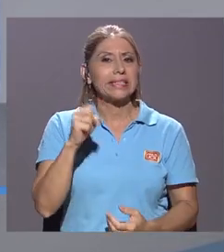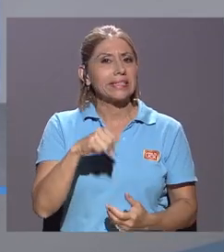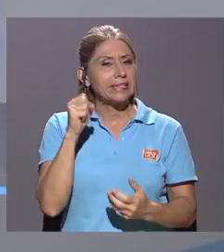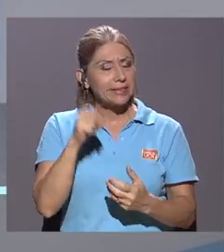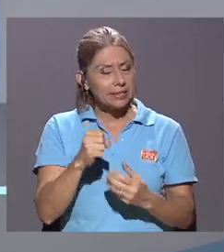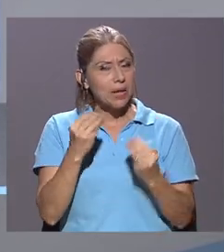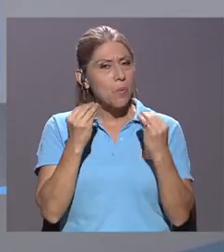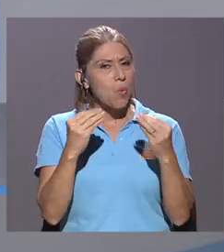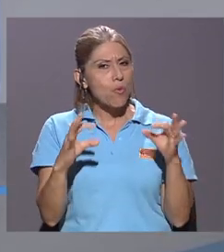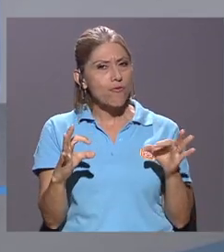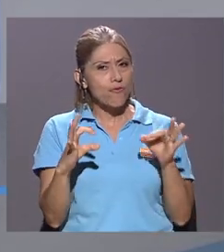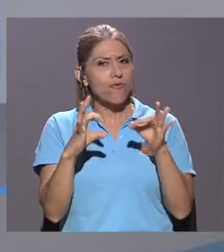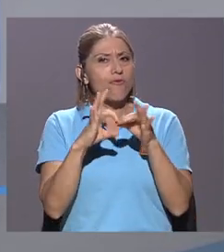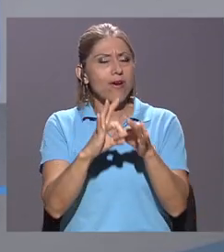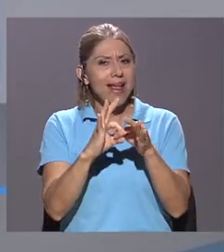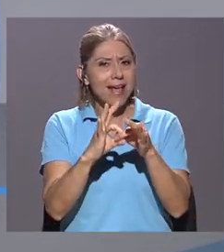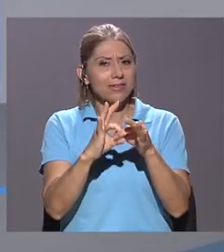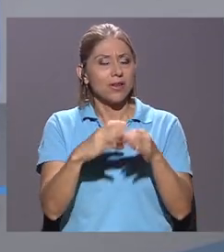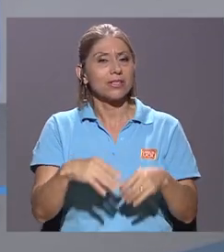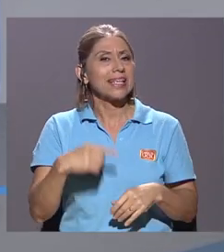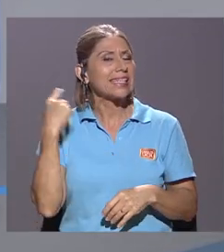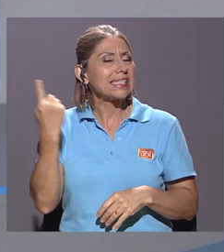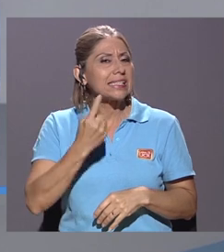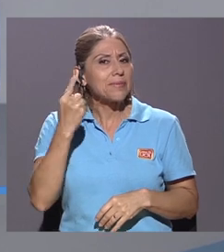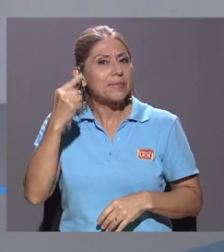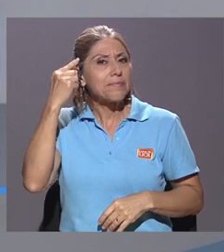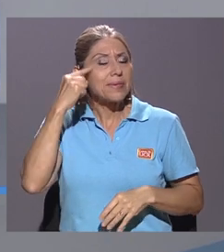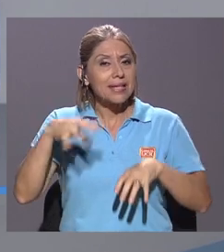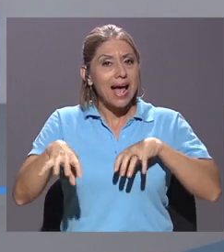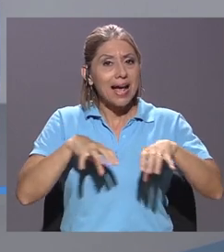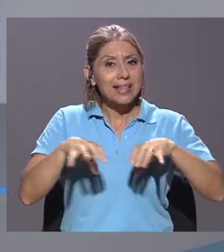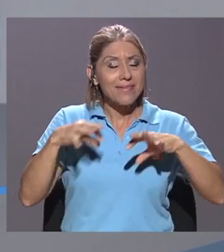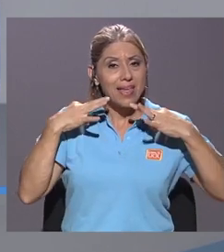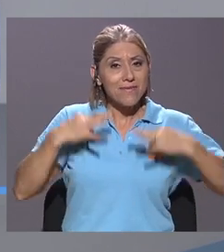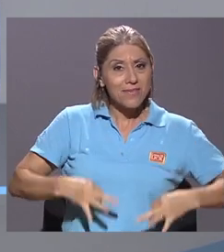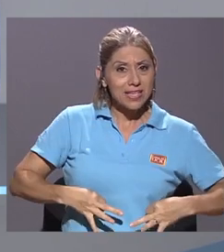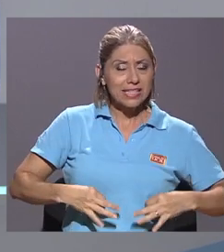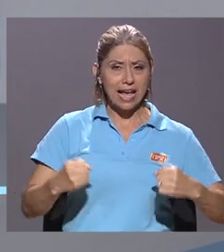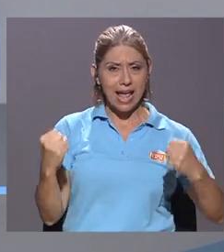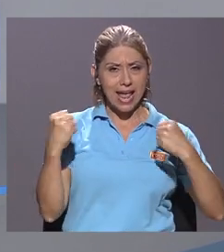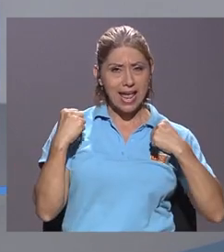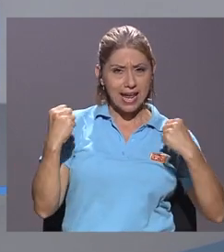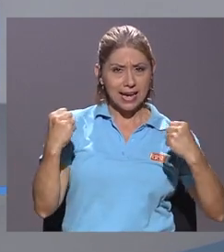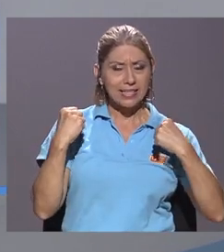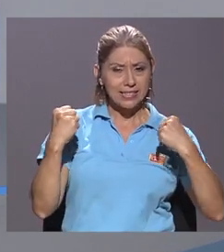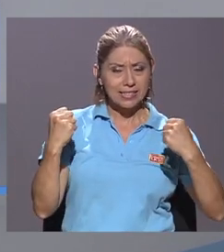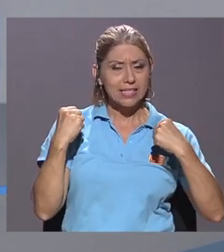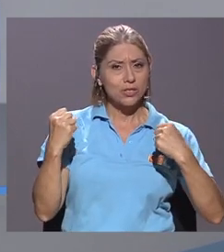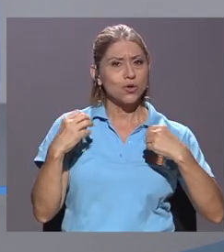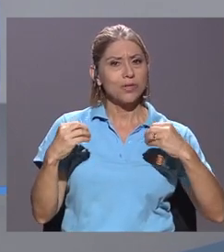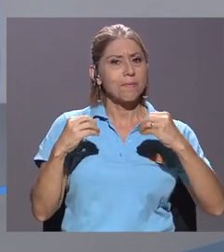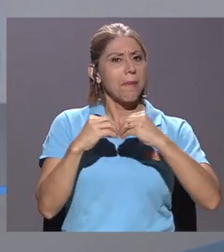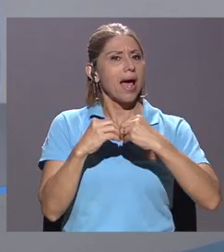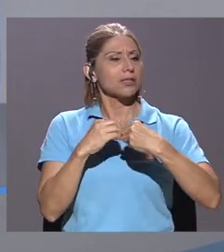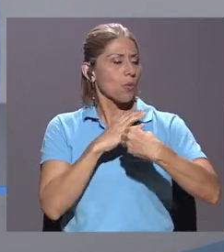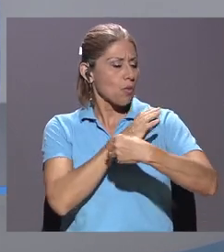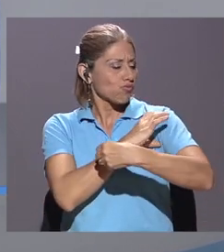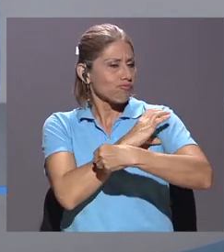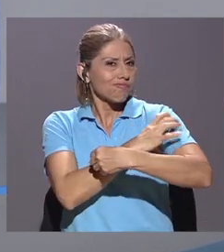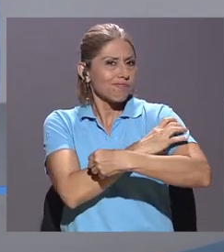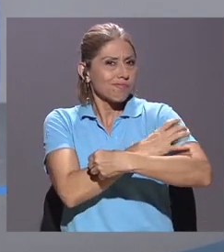relacionados de hecho generalmente se piensa que la actividad física y el ejercicio en sí mismo es una cuestión más muscular verdad